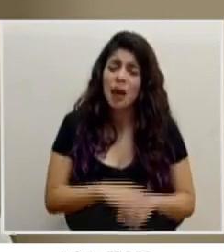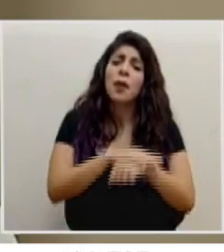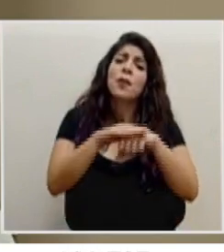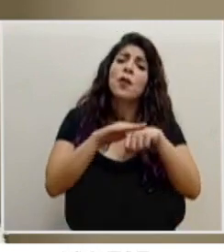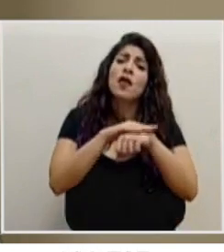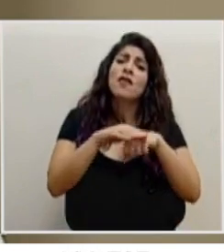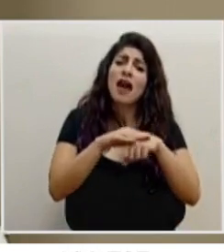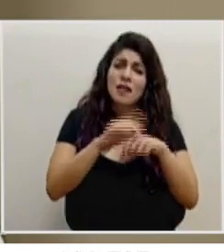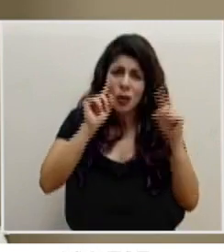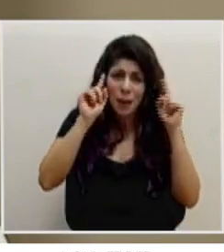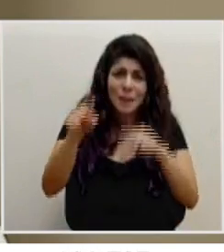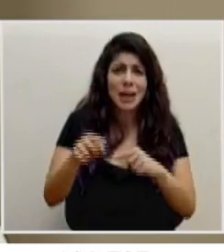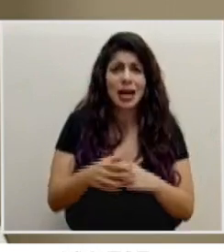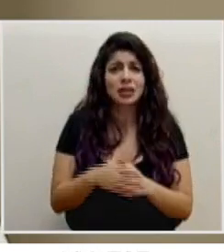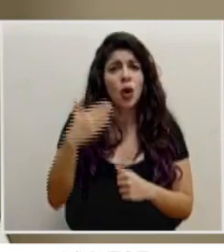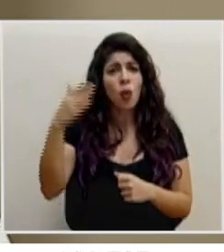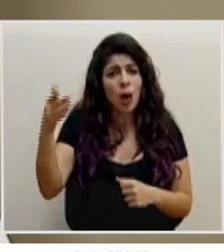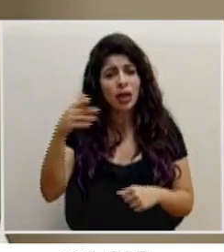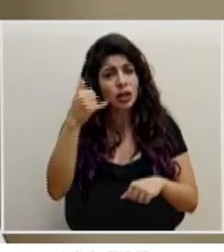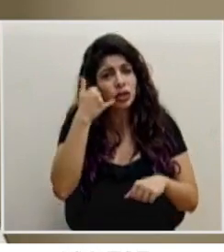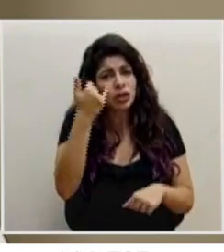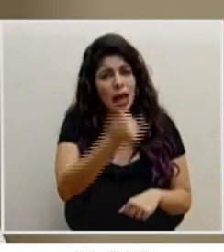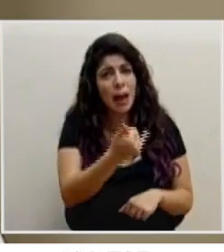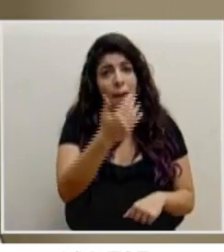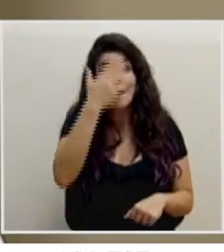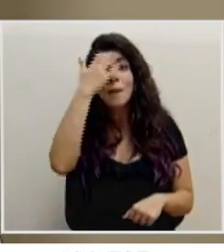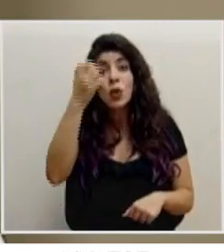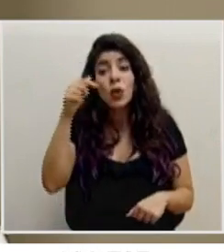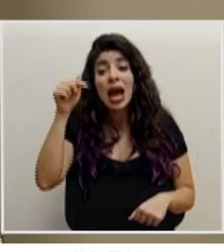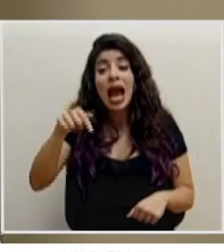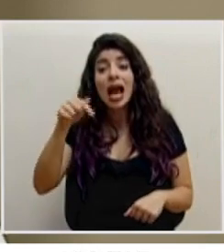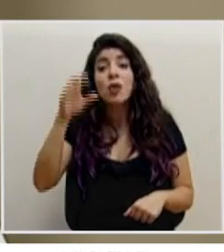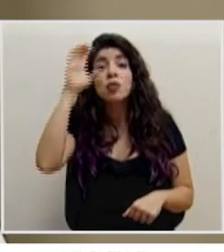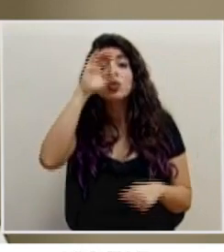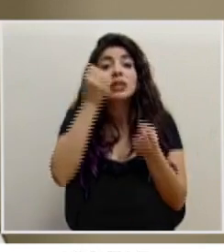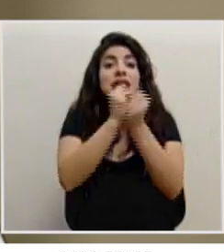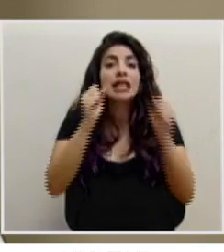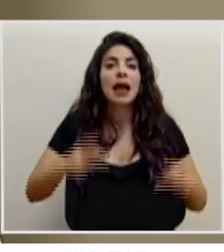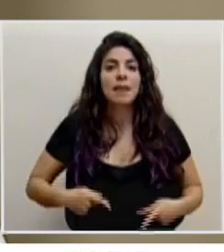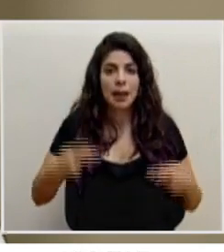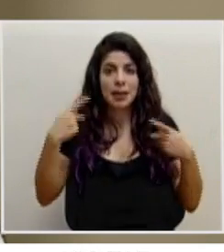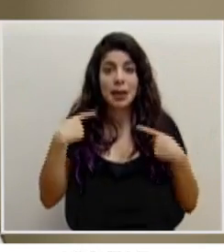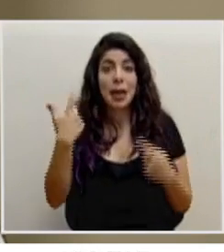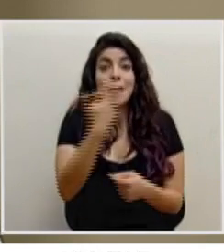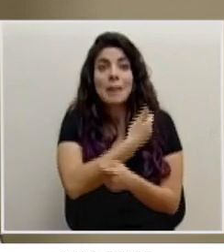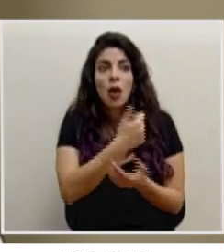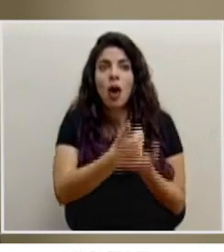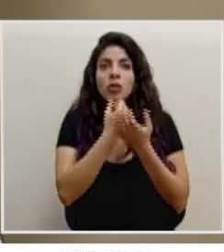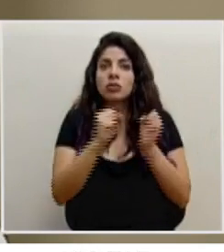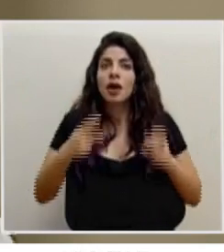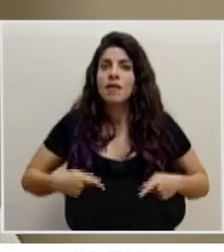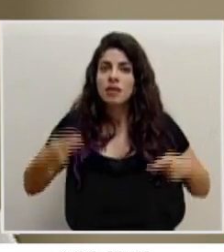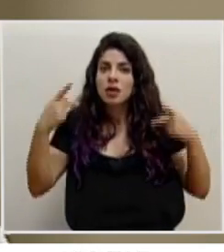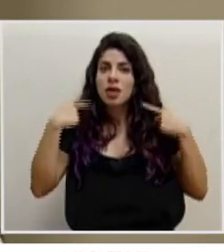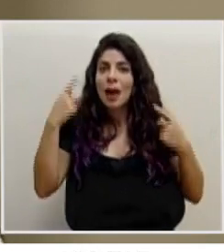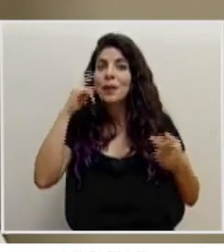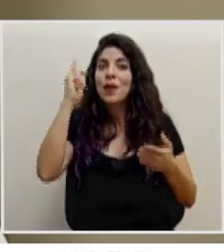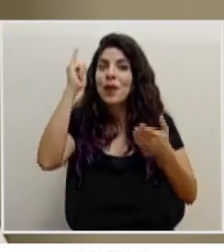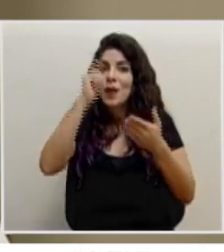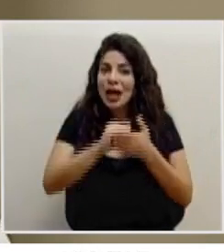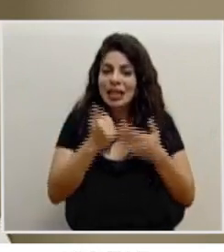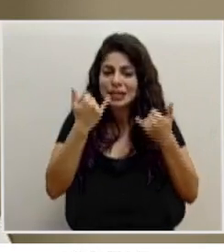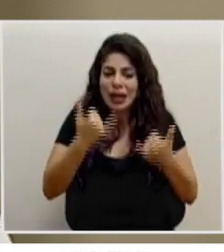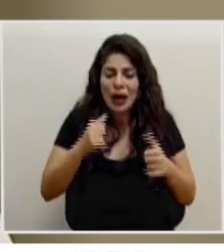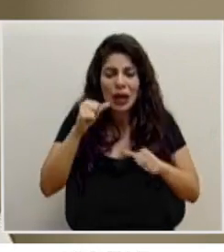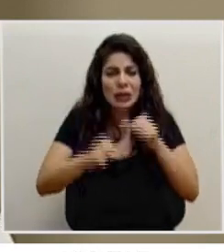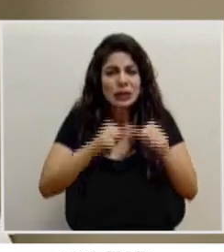favor asistan cuando los llamemos, porque aquí se trata de salvar vidas y la vacuna salva vidas y por eso estamos realizando todo